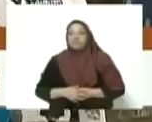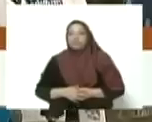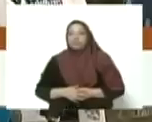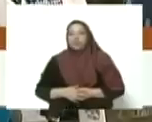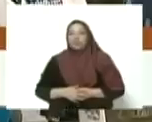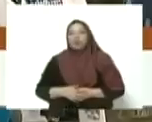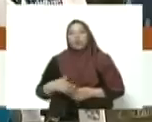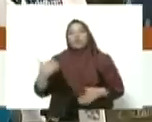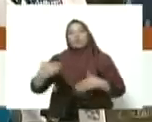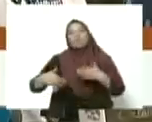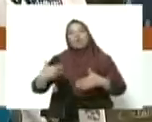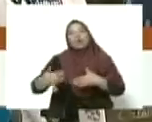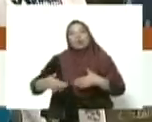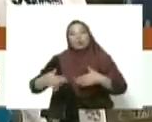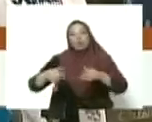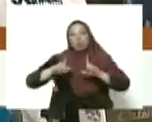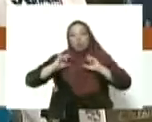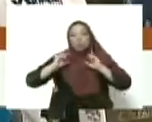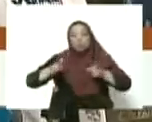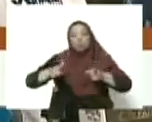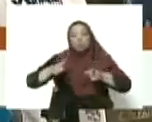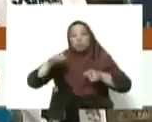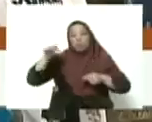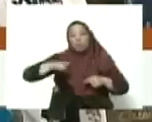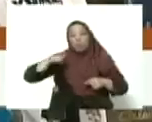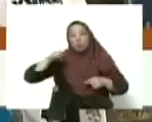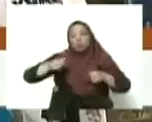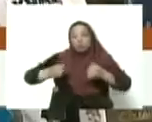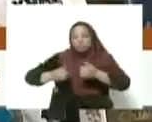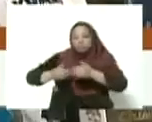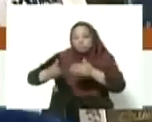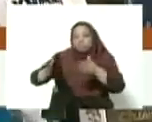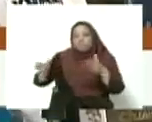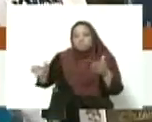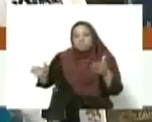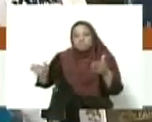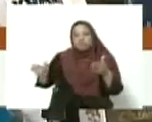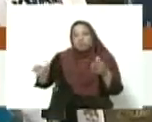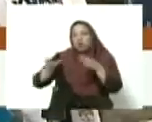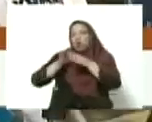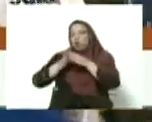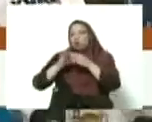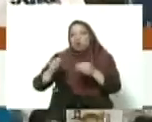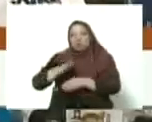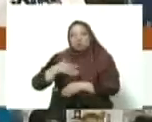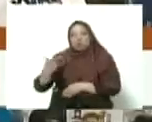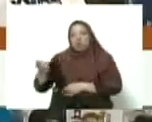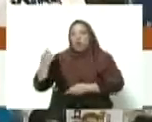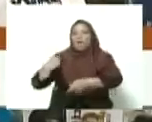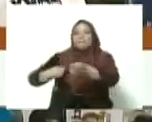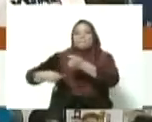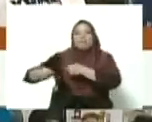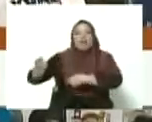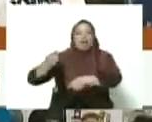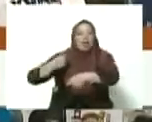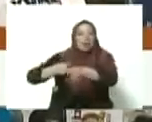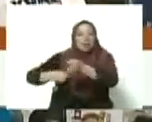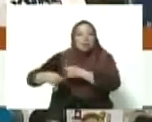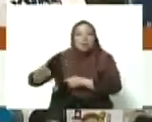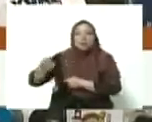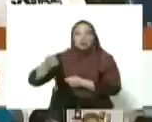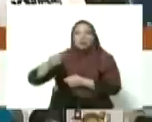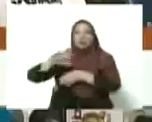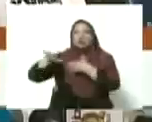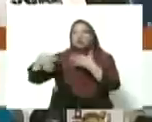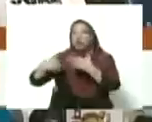Los pasos fronterizos a partir de hoy quedan abiertos, todo el potencial comercial, toda la frontera